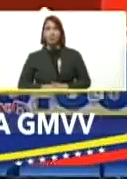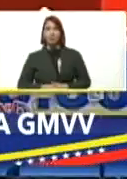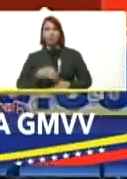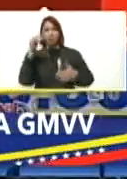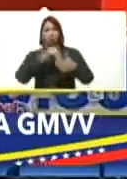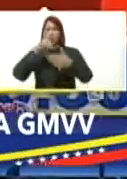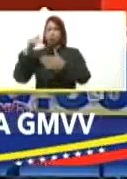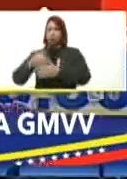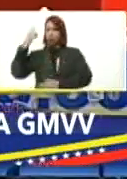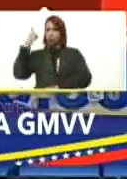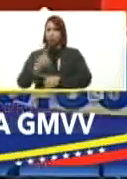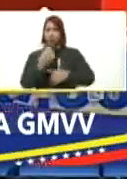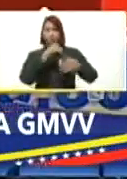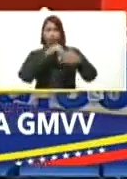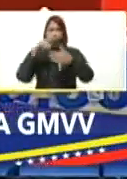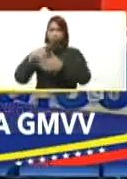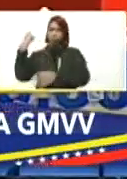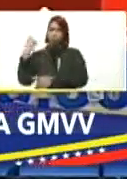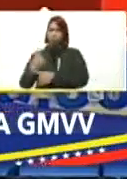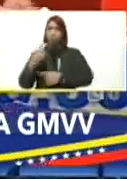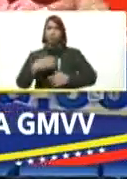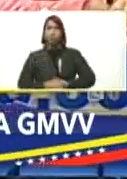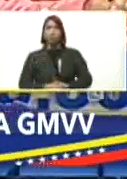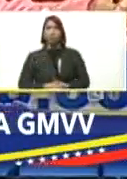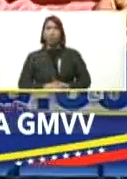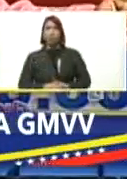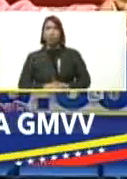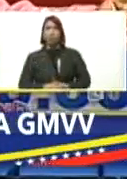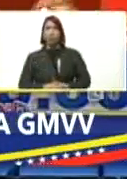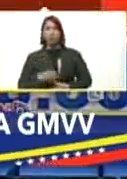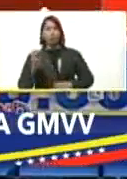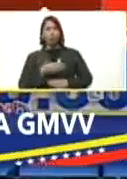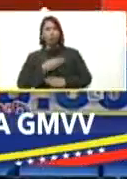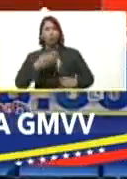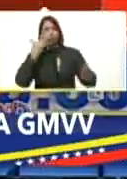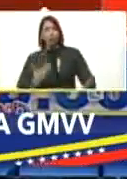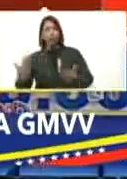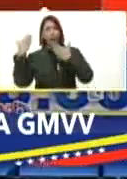votar! ¡A votar! ¡Y a votar! ¡Música!